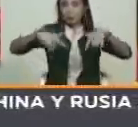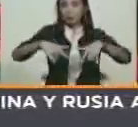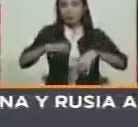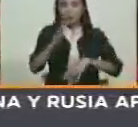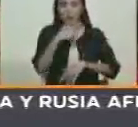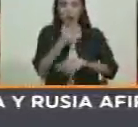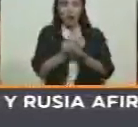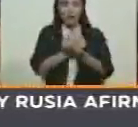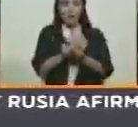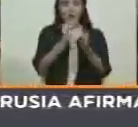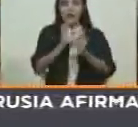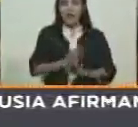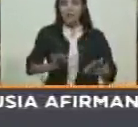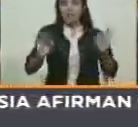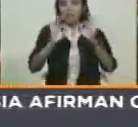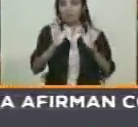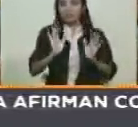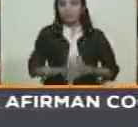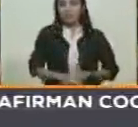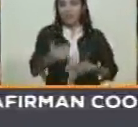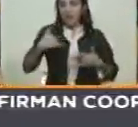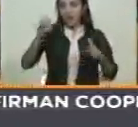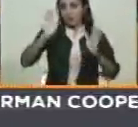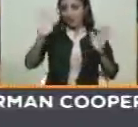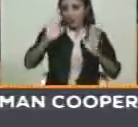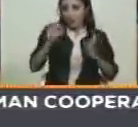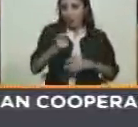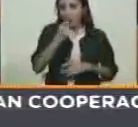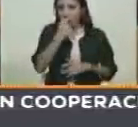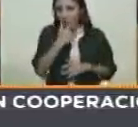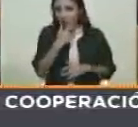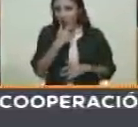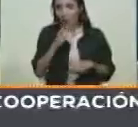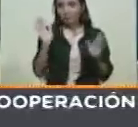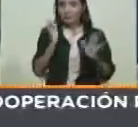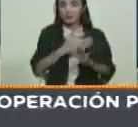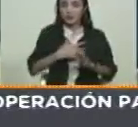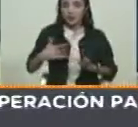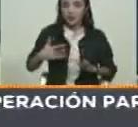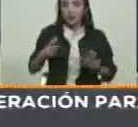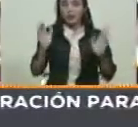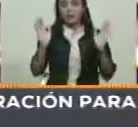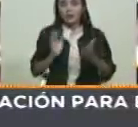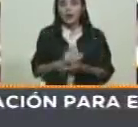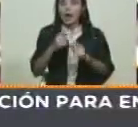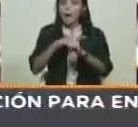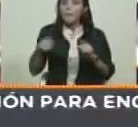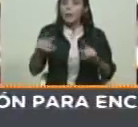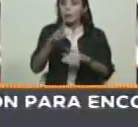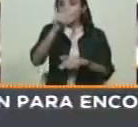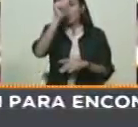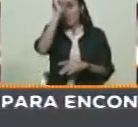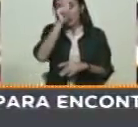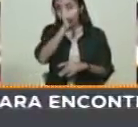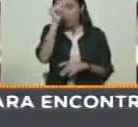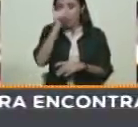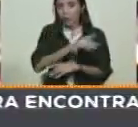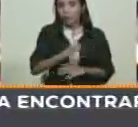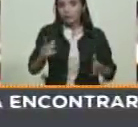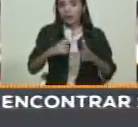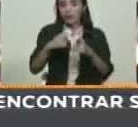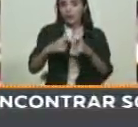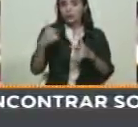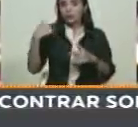si se atreve a venir me le dan saludo si no el domingo me le dan un saludito cuando estén votando